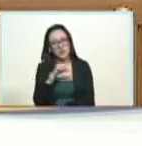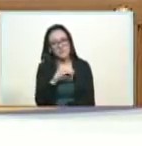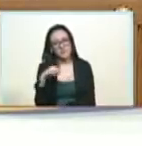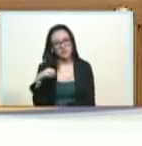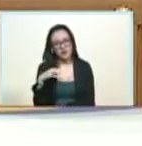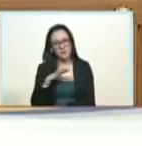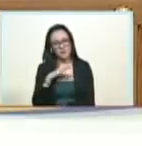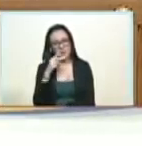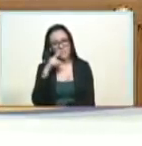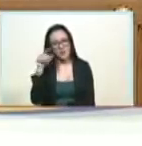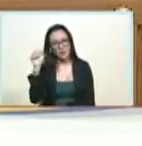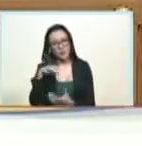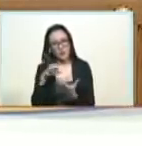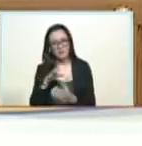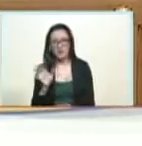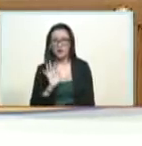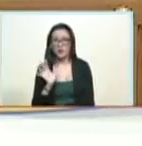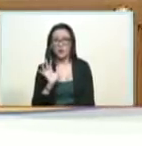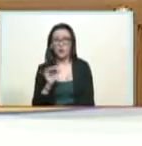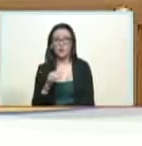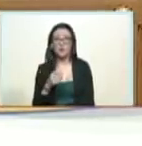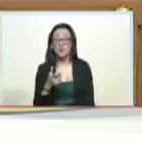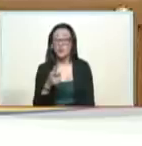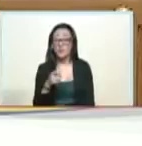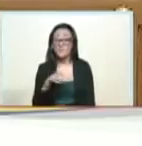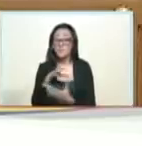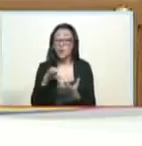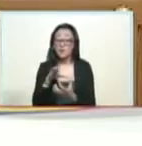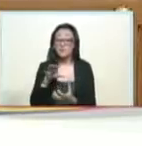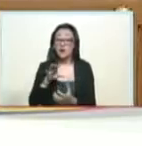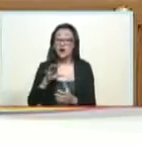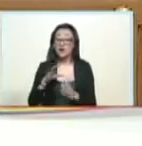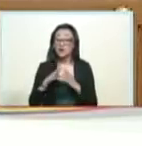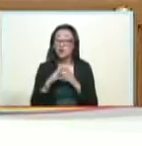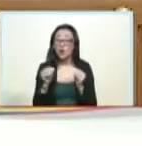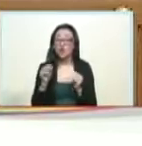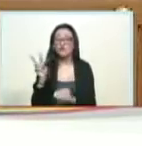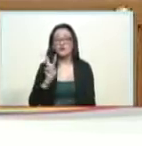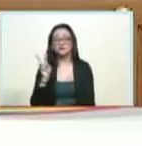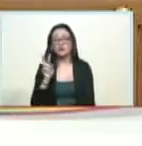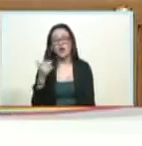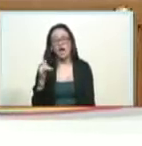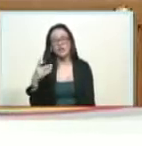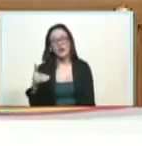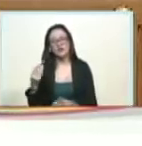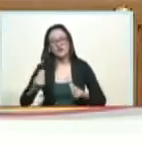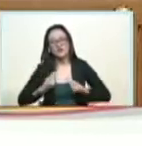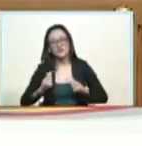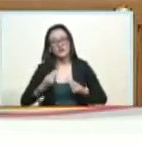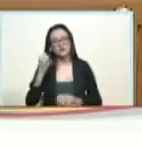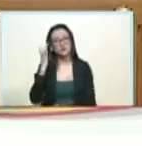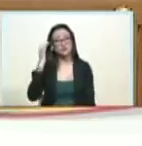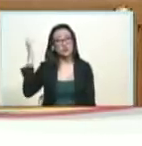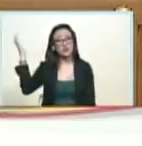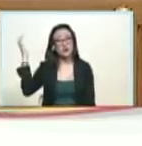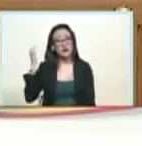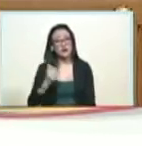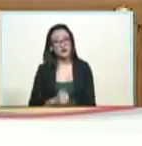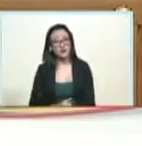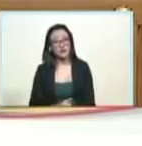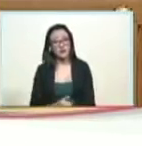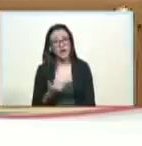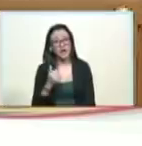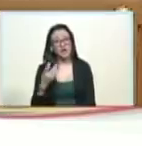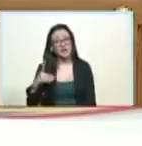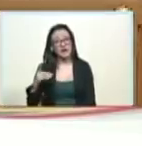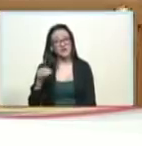Nicolás Maduro. Es un problema de un país entero que tiene derecho a vivir, a soñar, y tiene derecho a